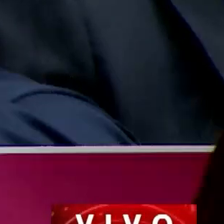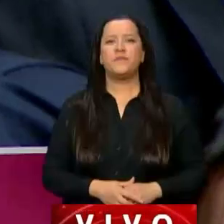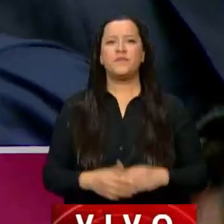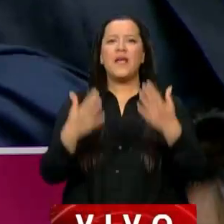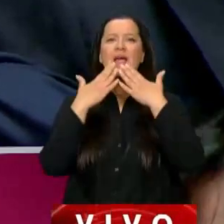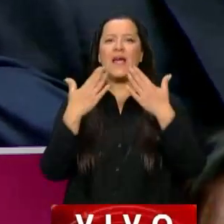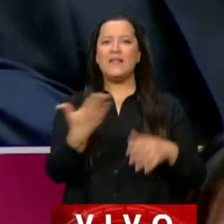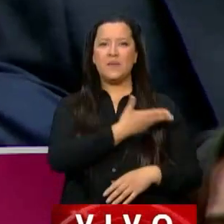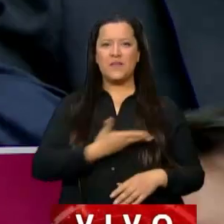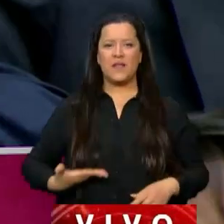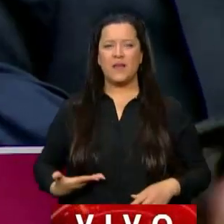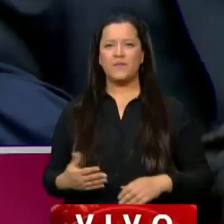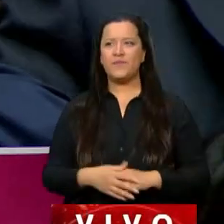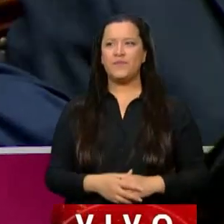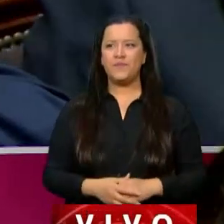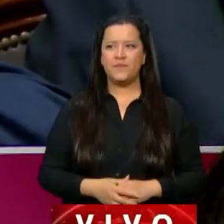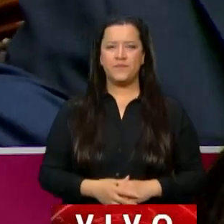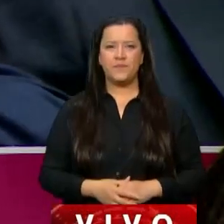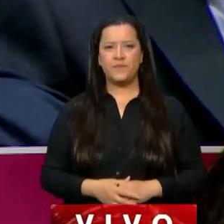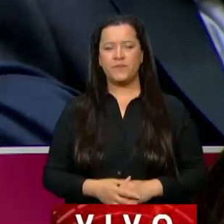Gracias, señora presidenta.